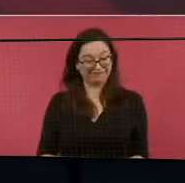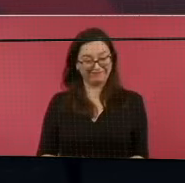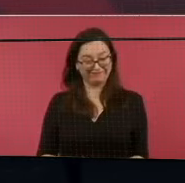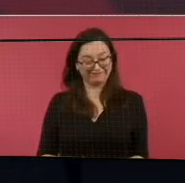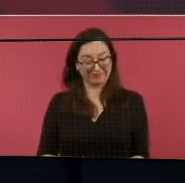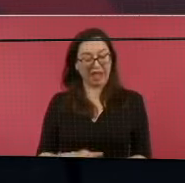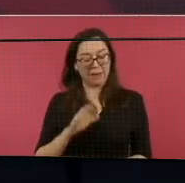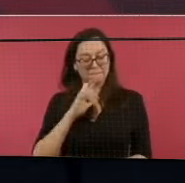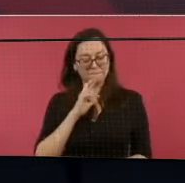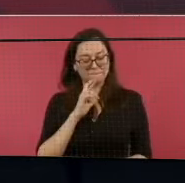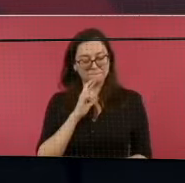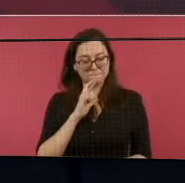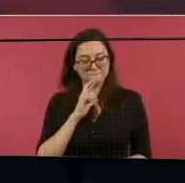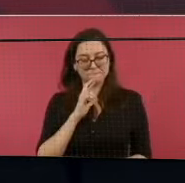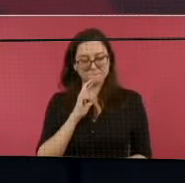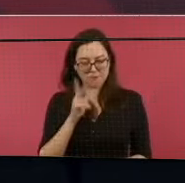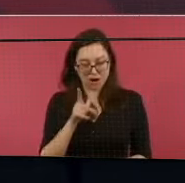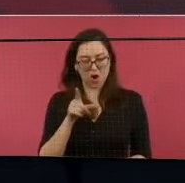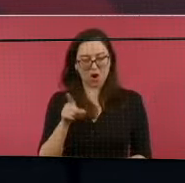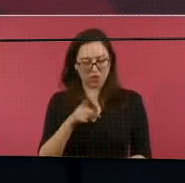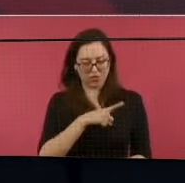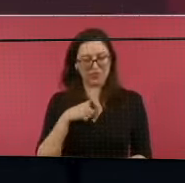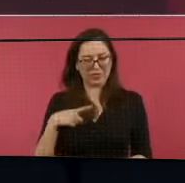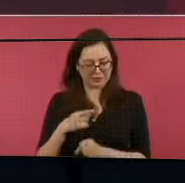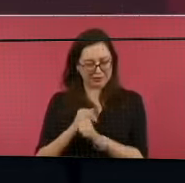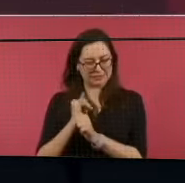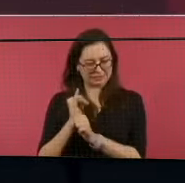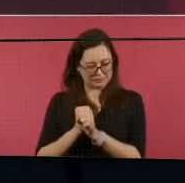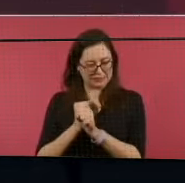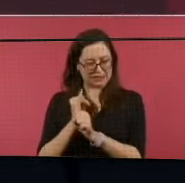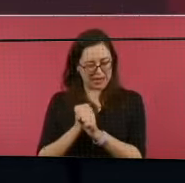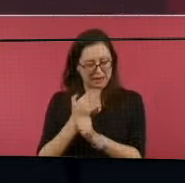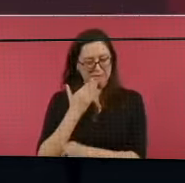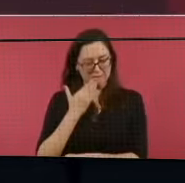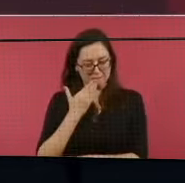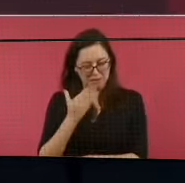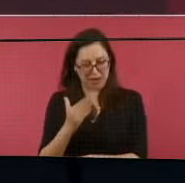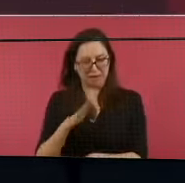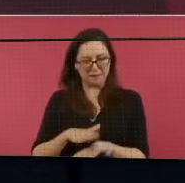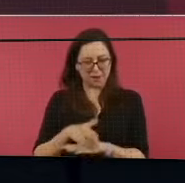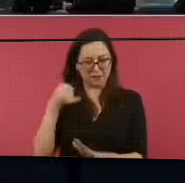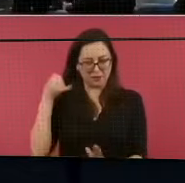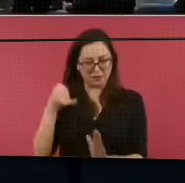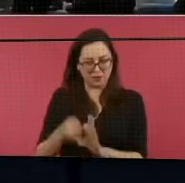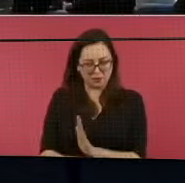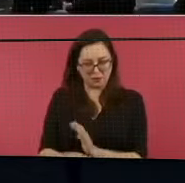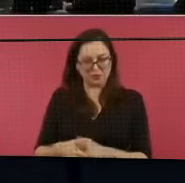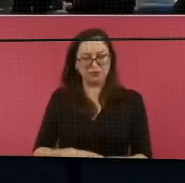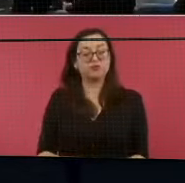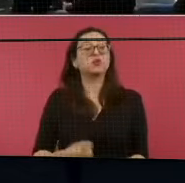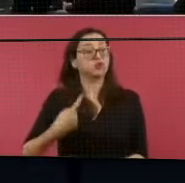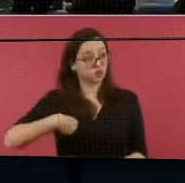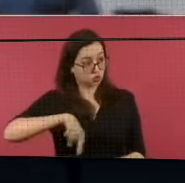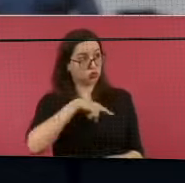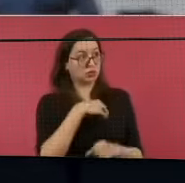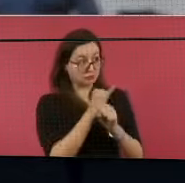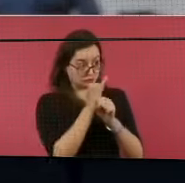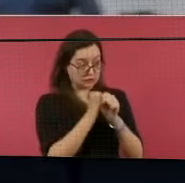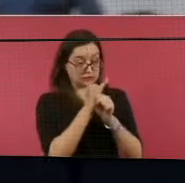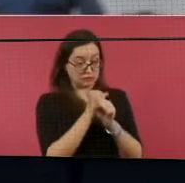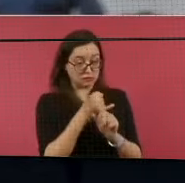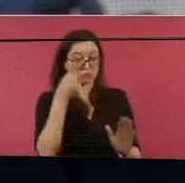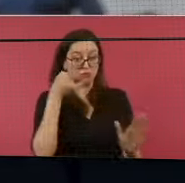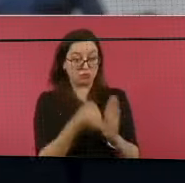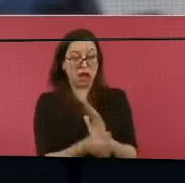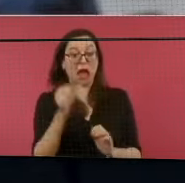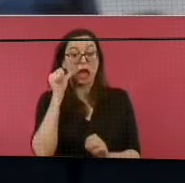y él dice sí pero no no no es así oiga pero es que los números dicen que tres de cada 10 mexicanos no